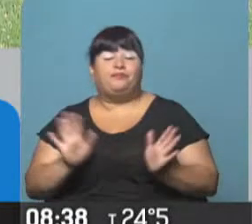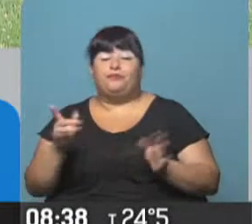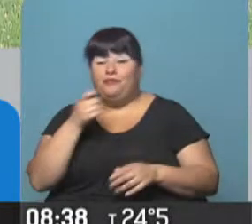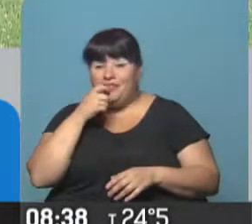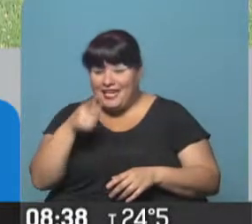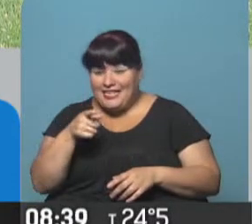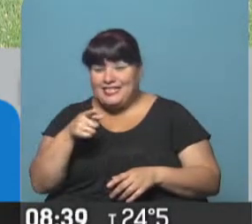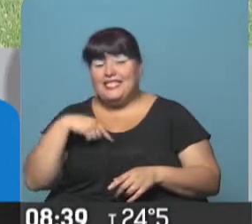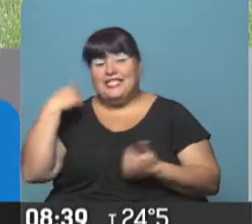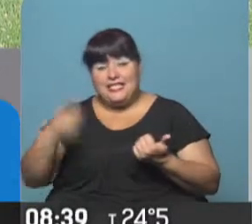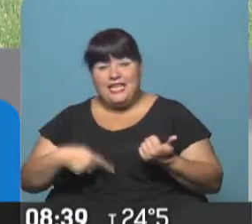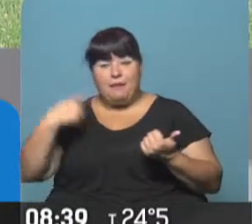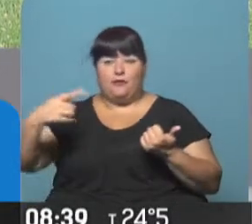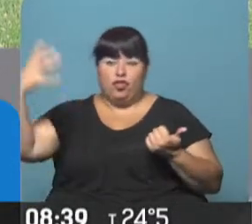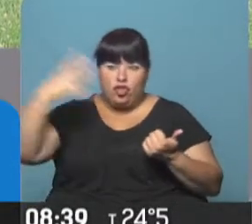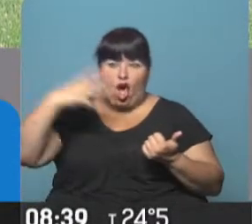ese estímulo es constante,